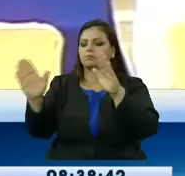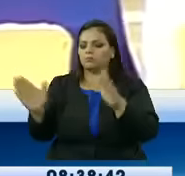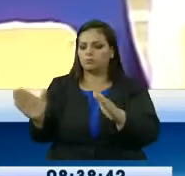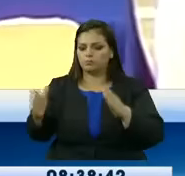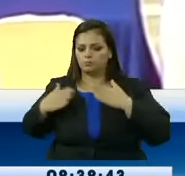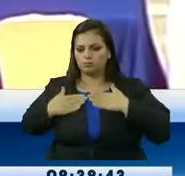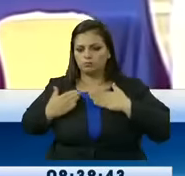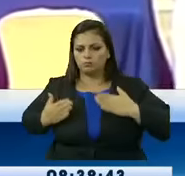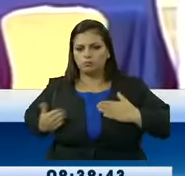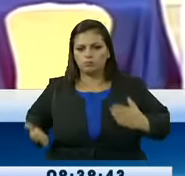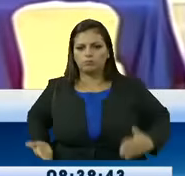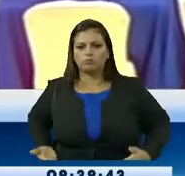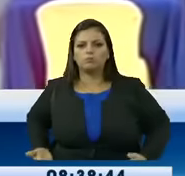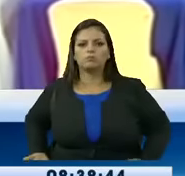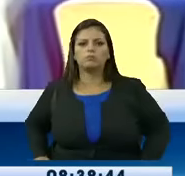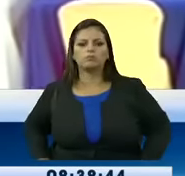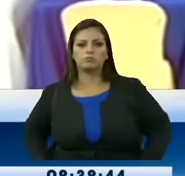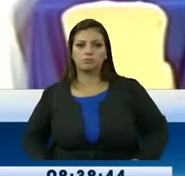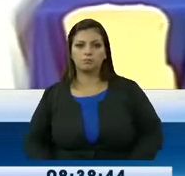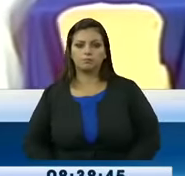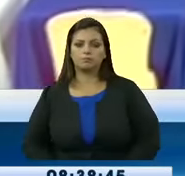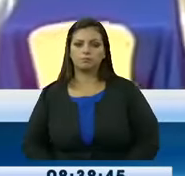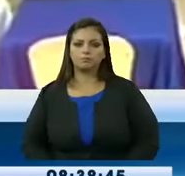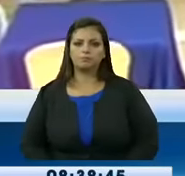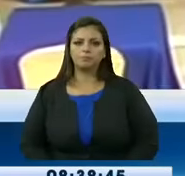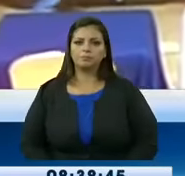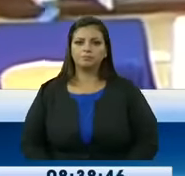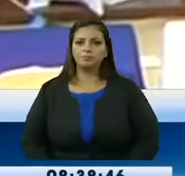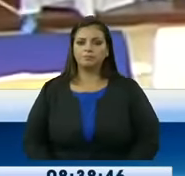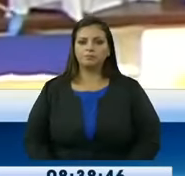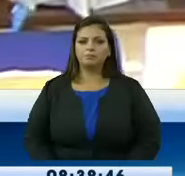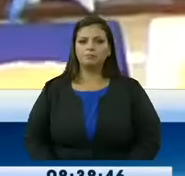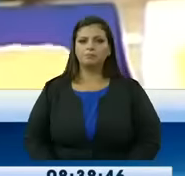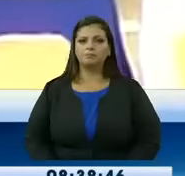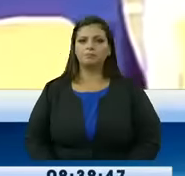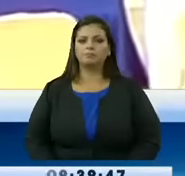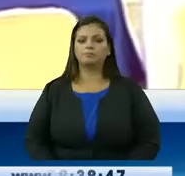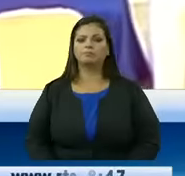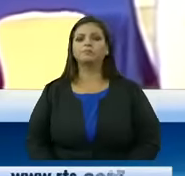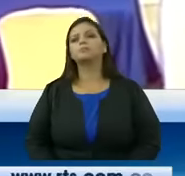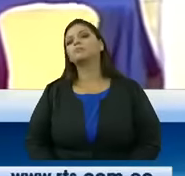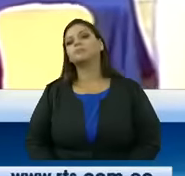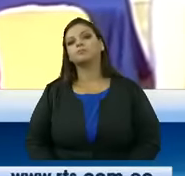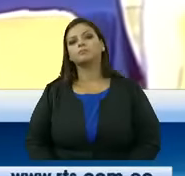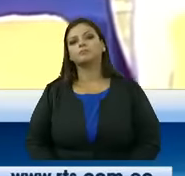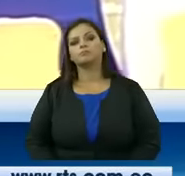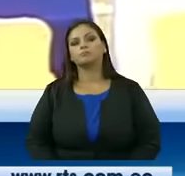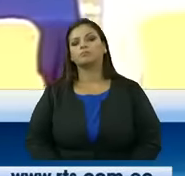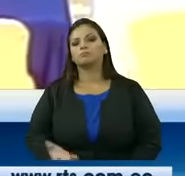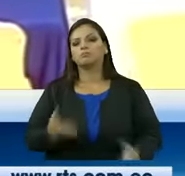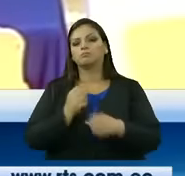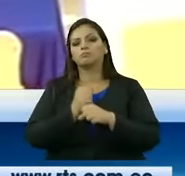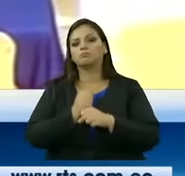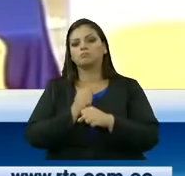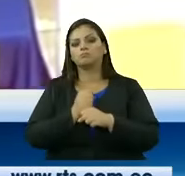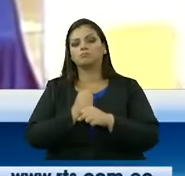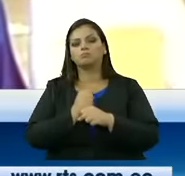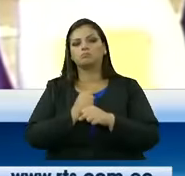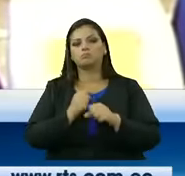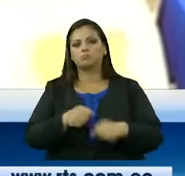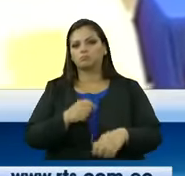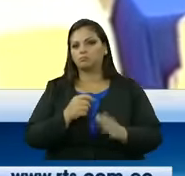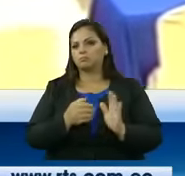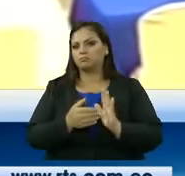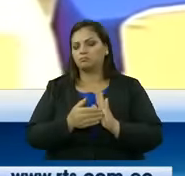punto electoral, para que lógicamente podamos ingresar y de ahí realizar nuestro trabajo respectivo. Ayer, por ejemplo,